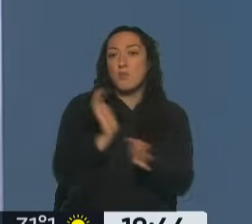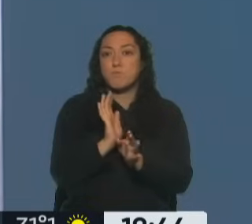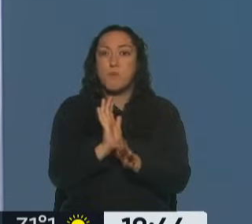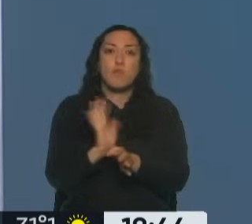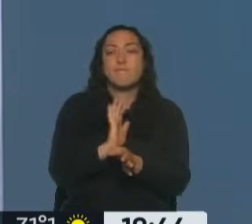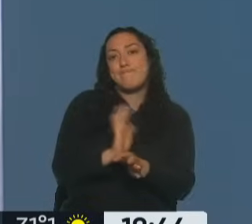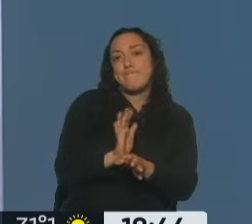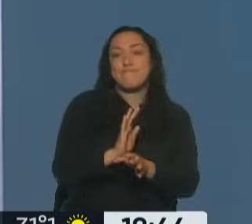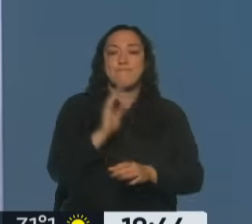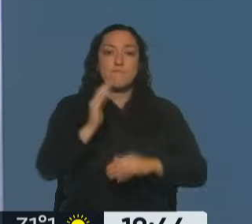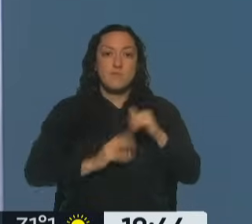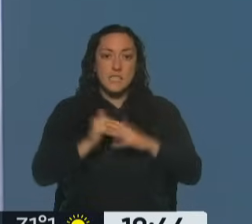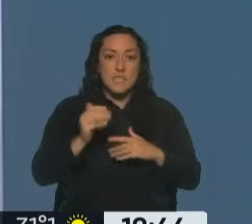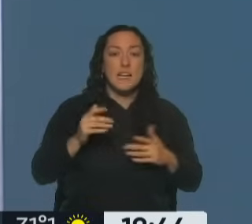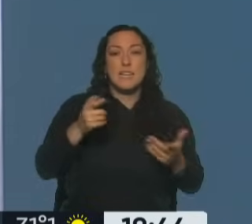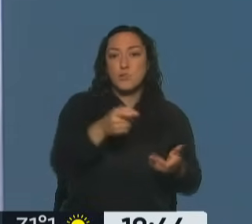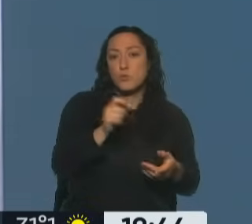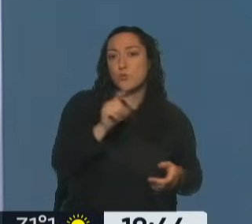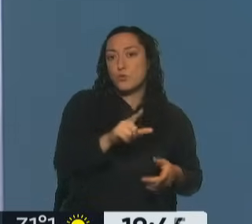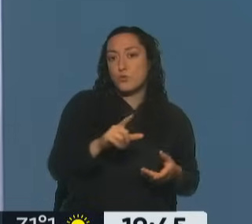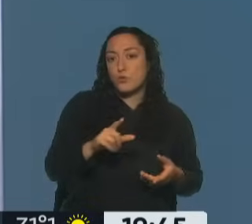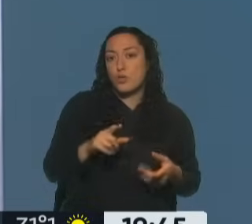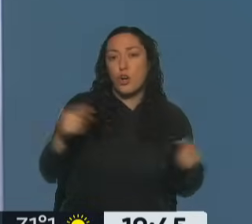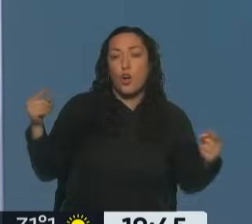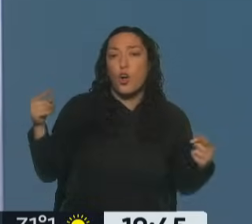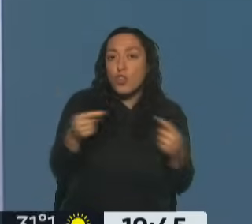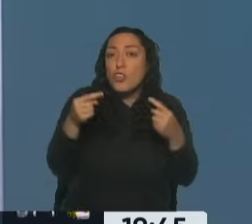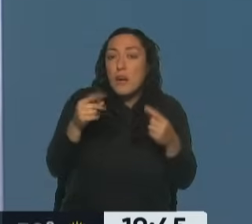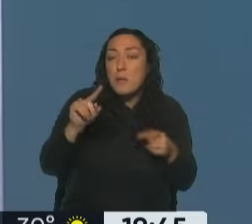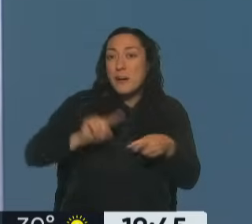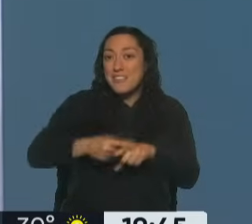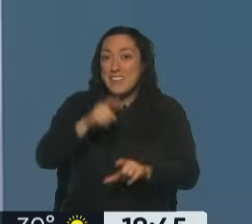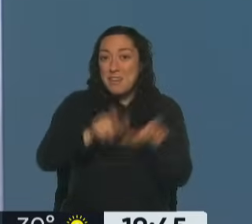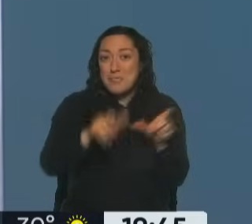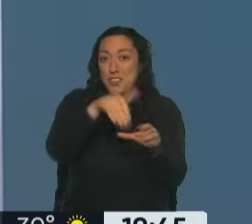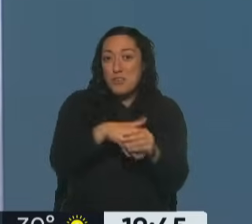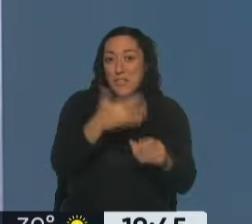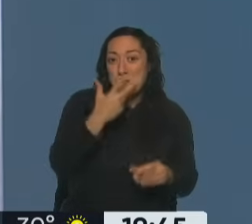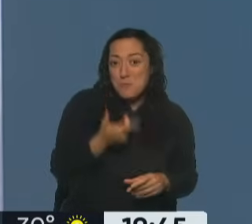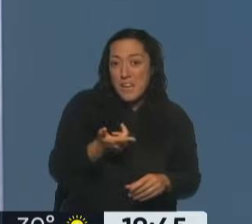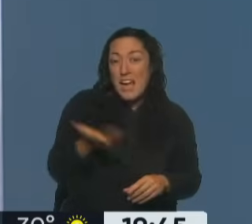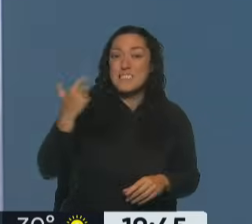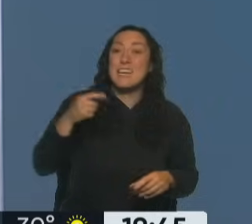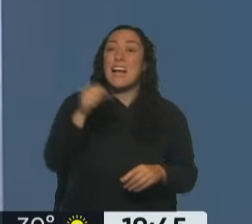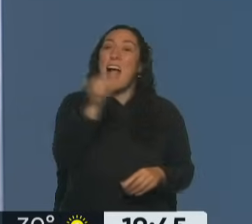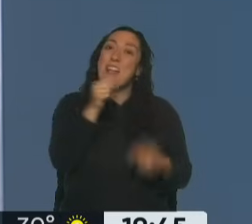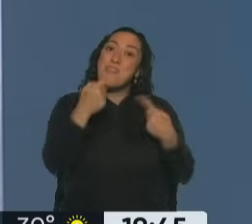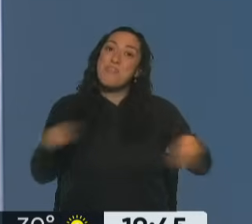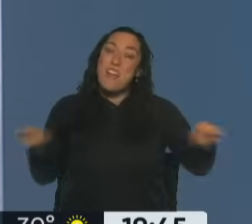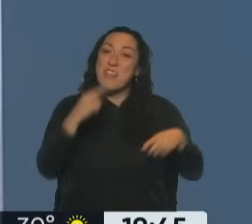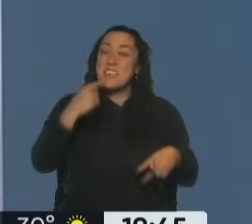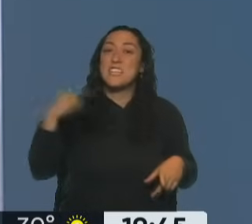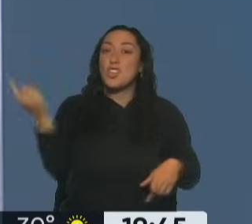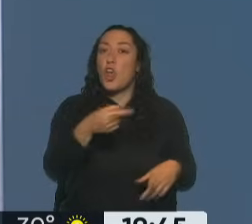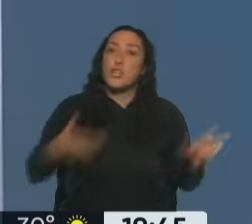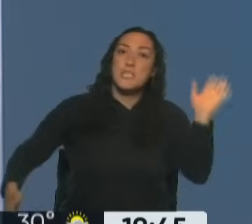el caso de Milei, una parte importante de su capital es capital antipolítico. Vos fijate ayer lo que cantaban, ¿no? Digamos, que se vayan todos, que